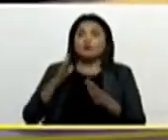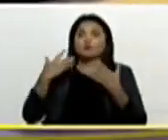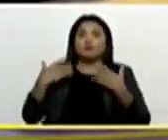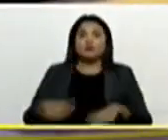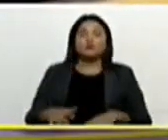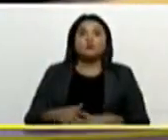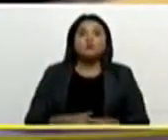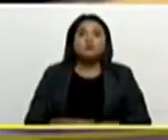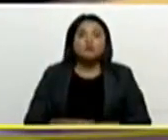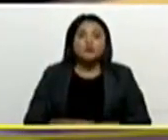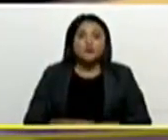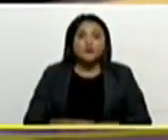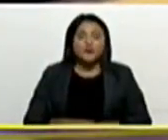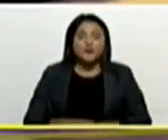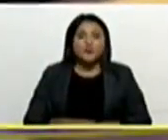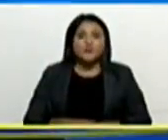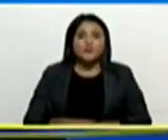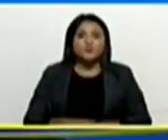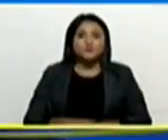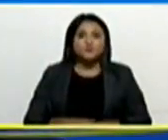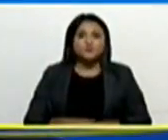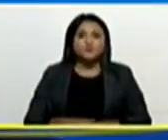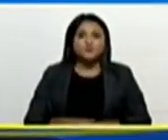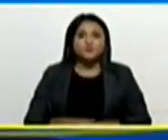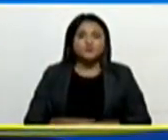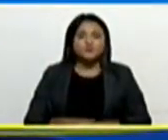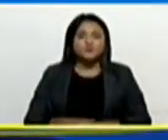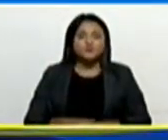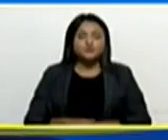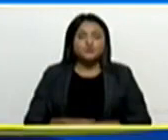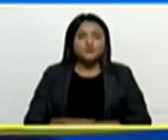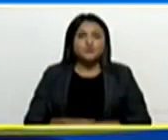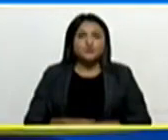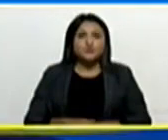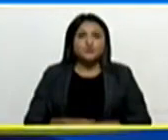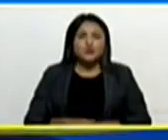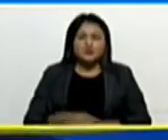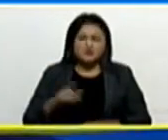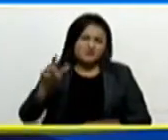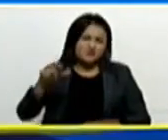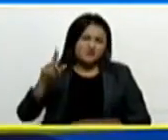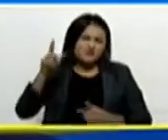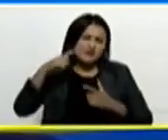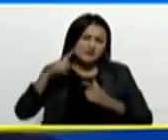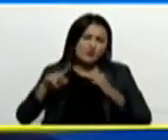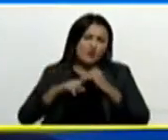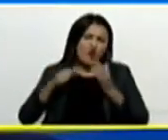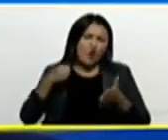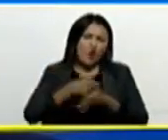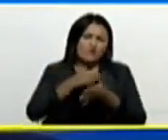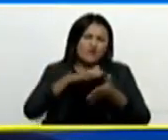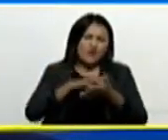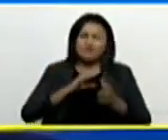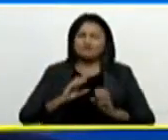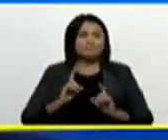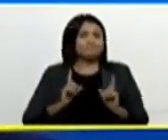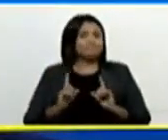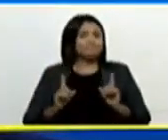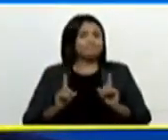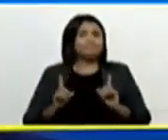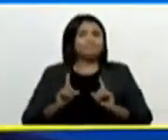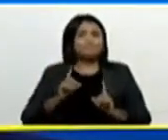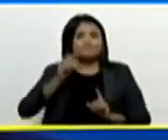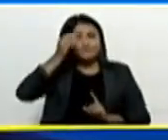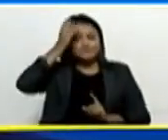Ya no se podía pensar que era un golpista. No, él no era un golpista, él